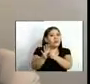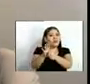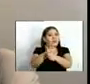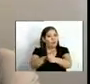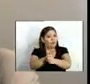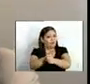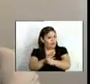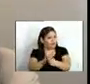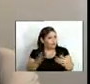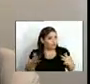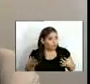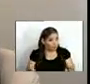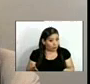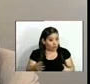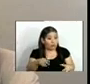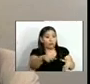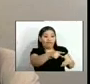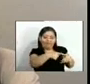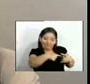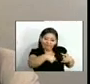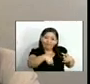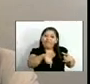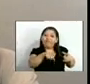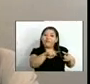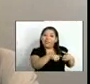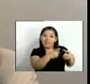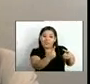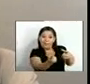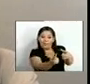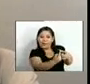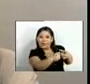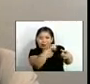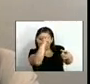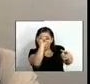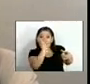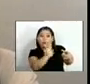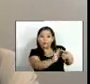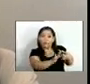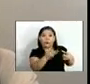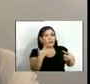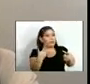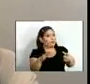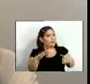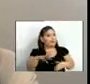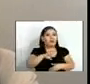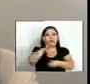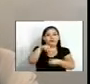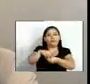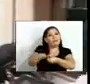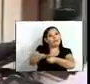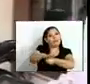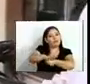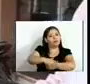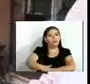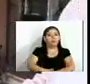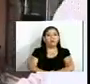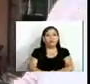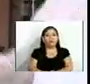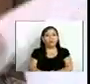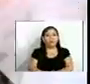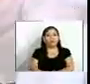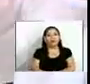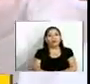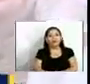COVID-19 debido a que buena parte de sus miembros ha dado positivo por esta enfermedad.